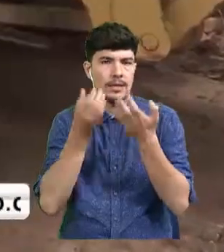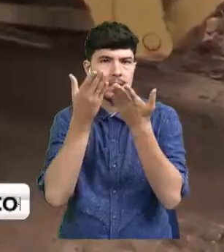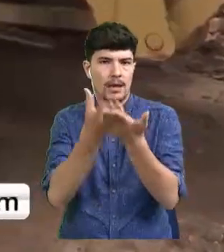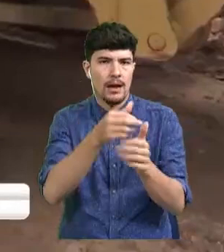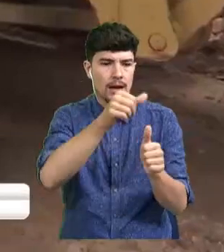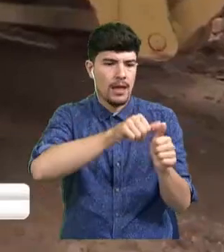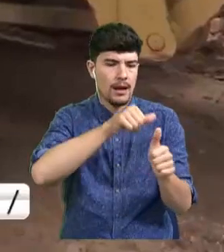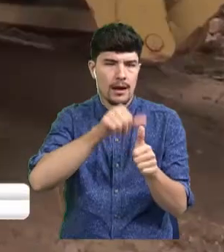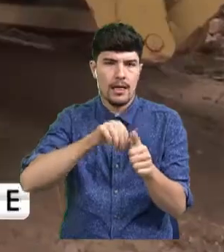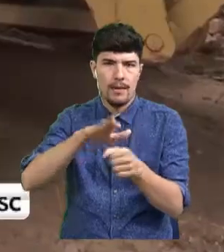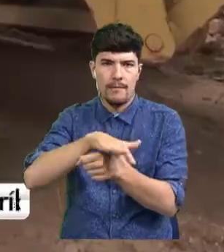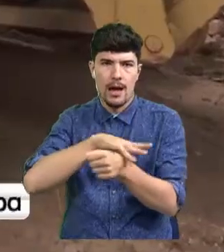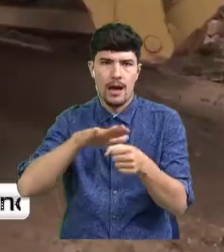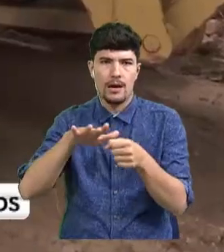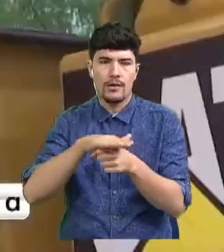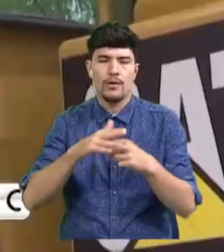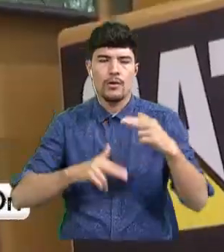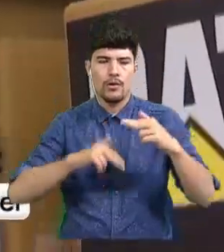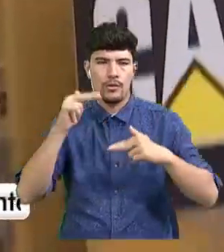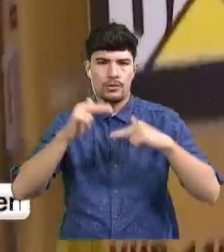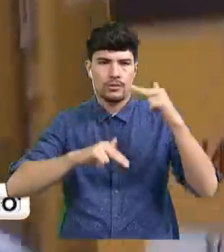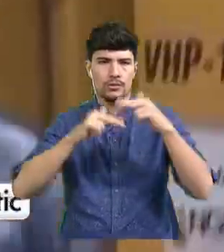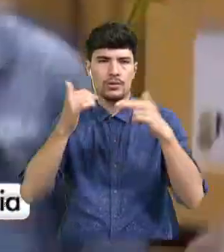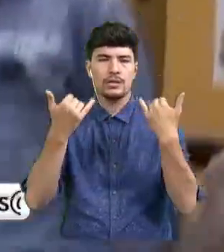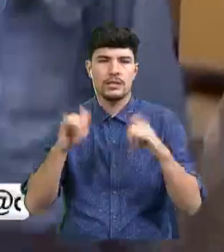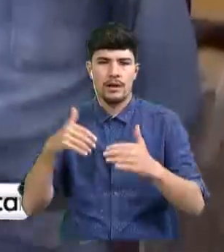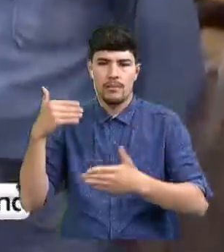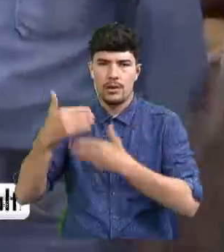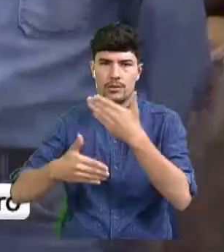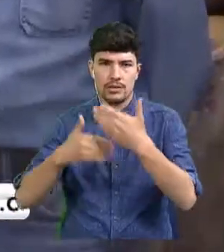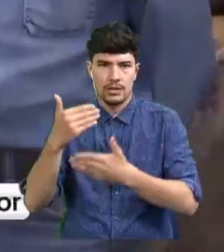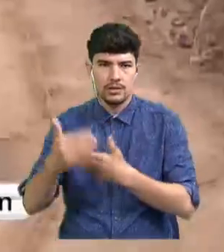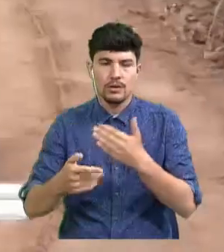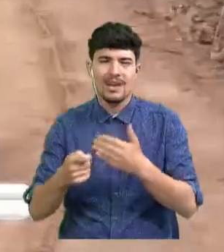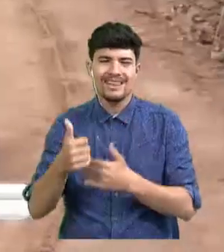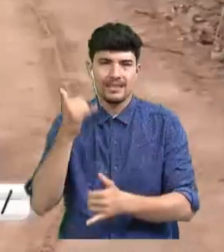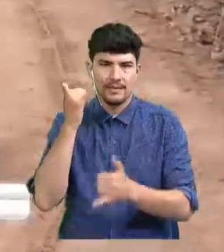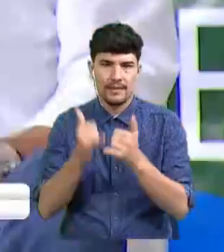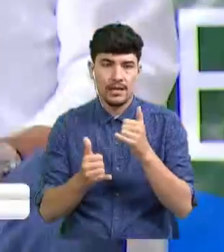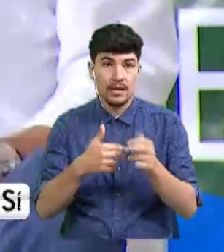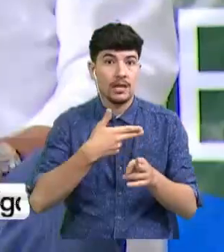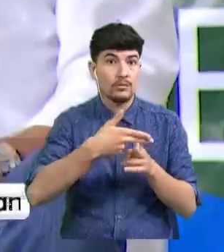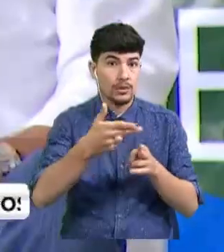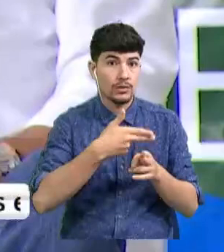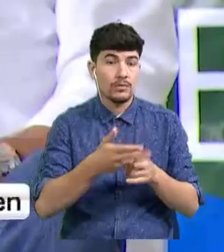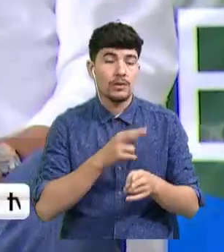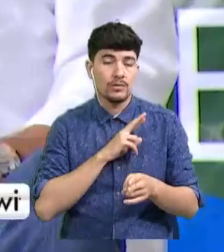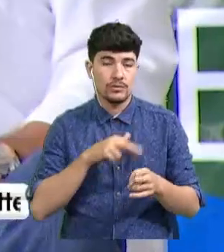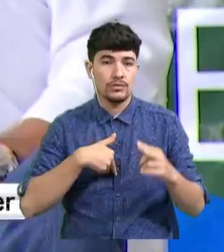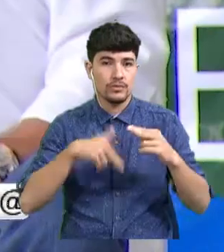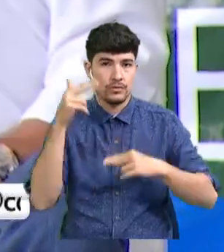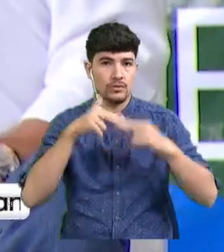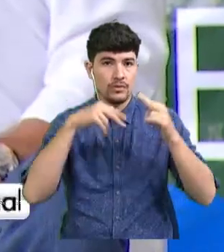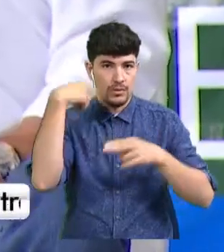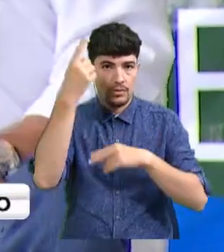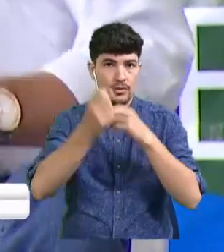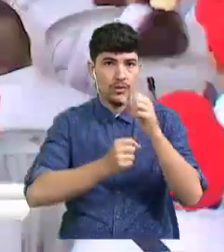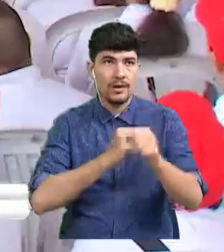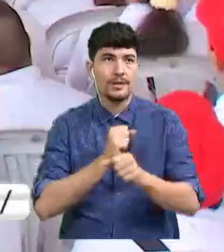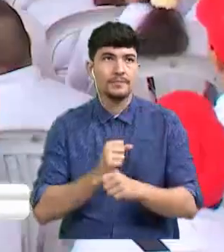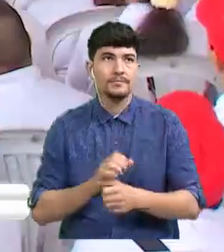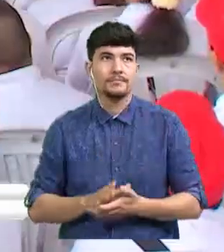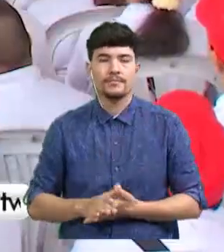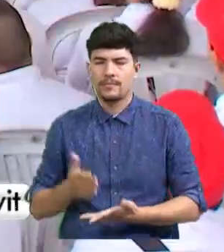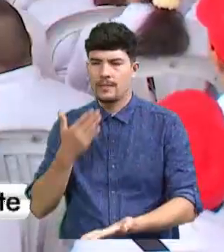de los barrios las obras que ya van en proceso de ejecución y las próximas que vamos a hacer en los años siguientes.